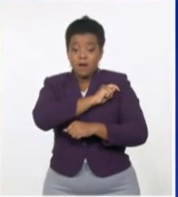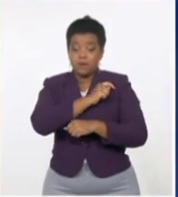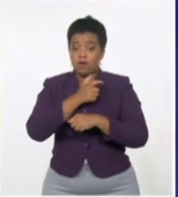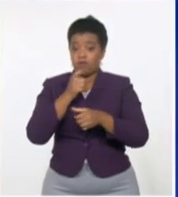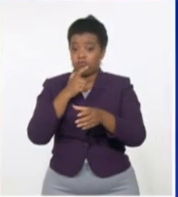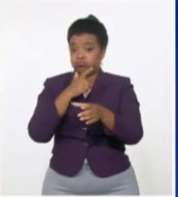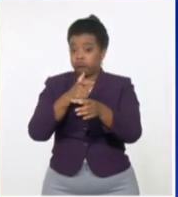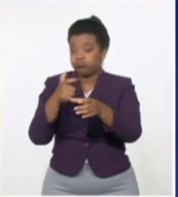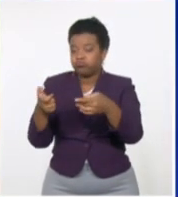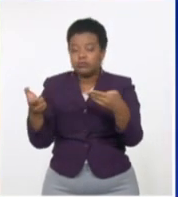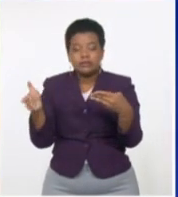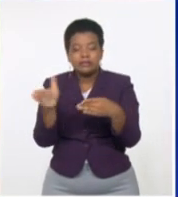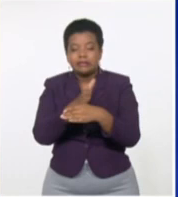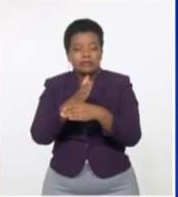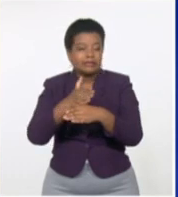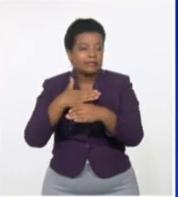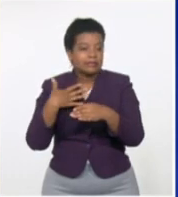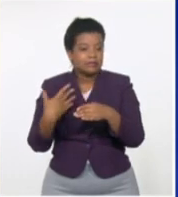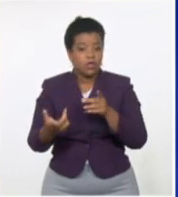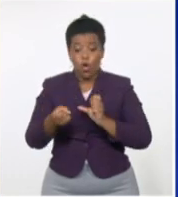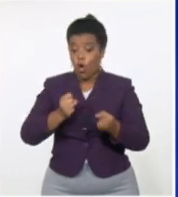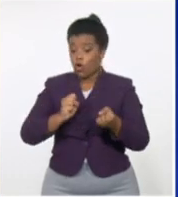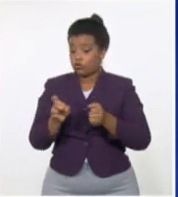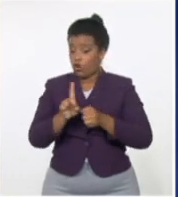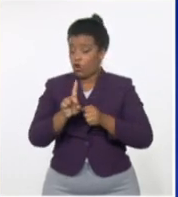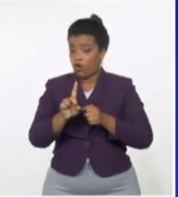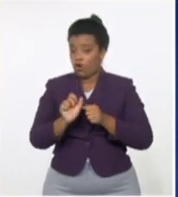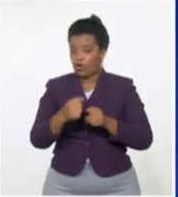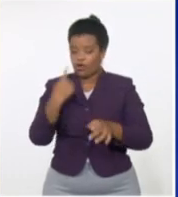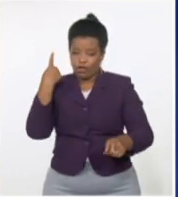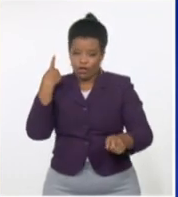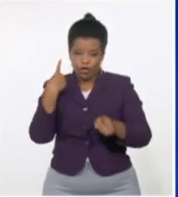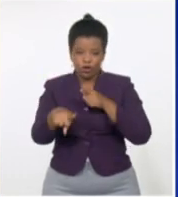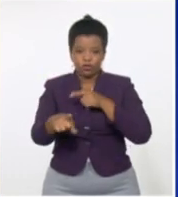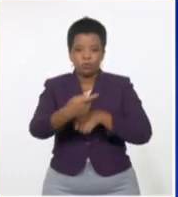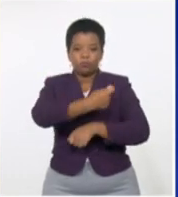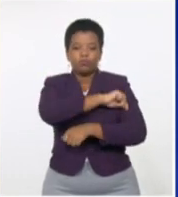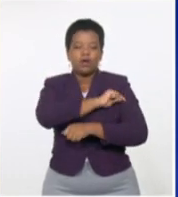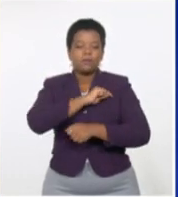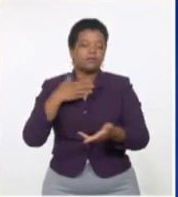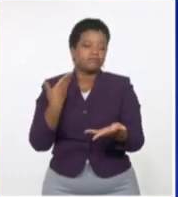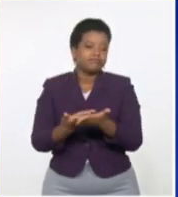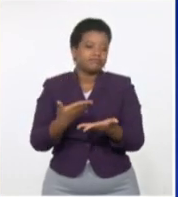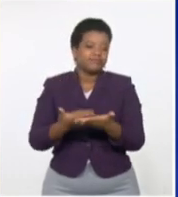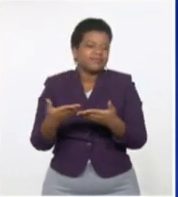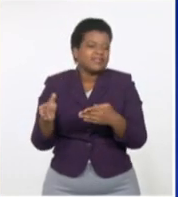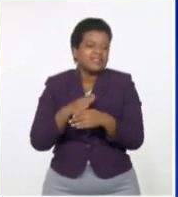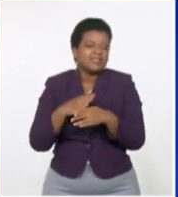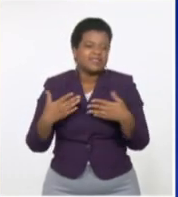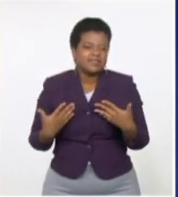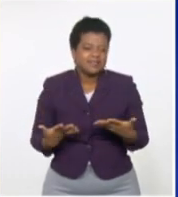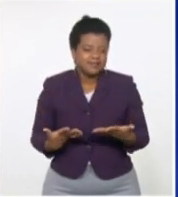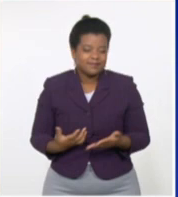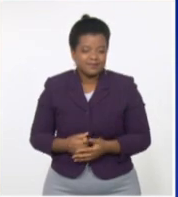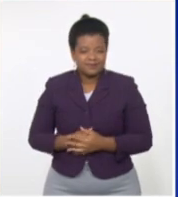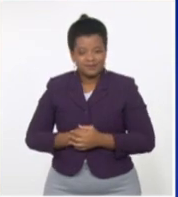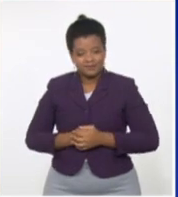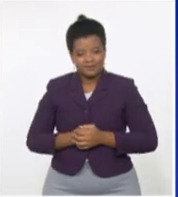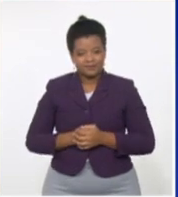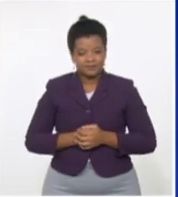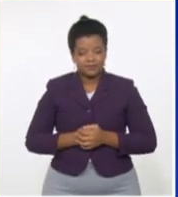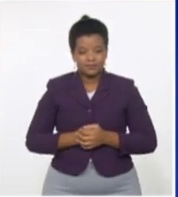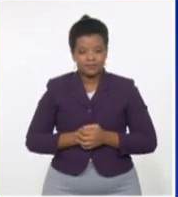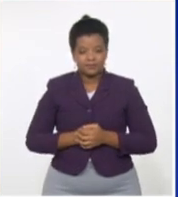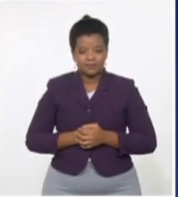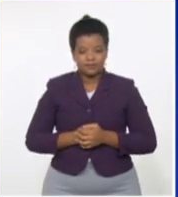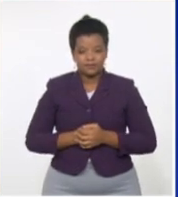el estudio de intervención controlada, que usted me decía que tiene sus notables diferencias. ¿En qué consiste este estudio de la